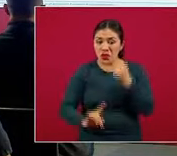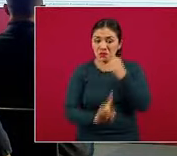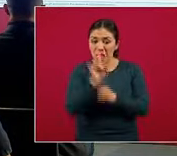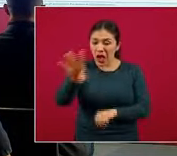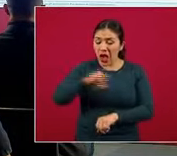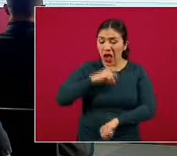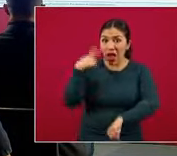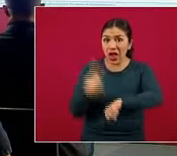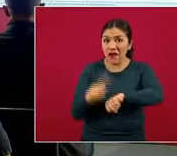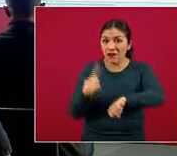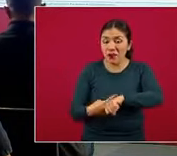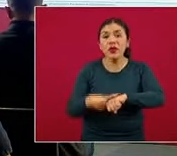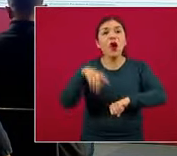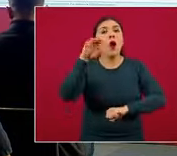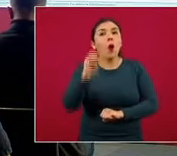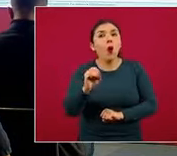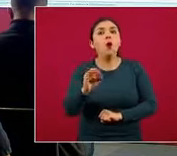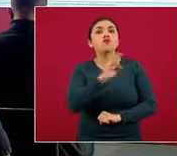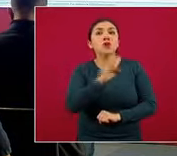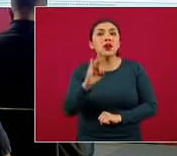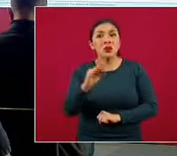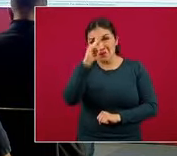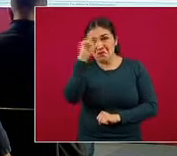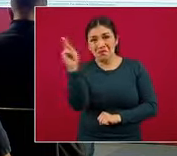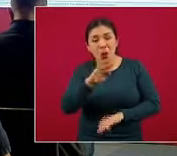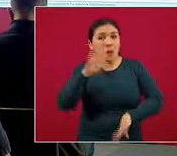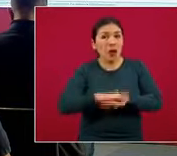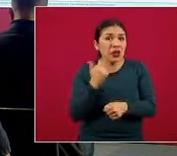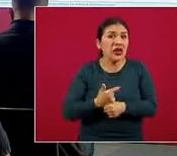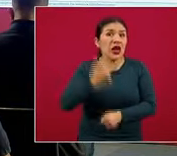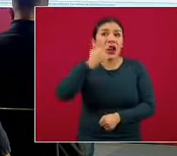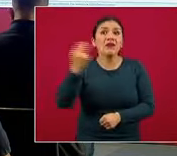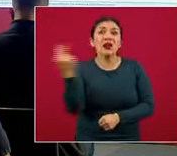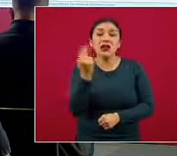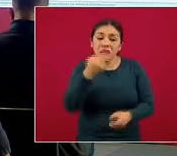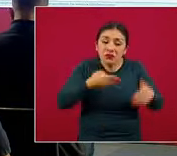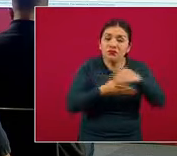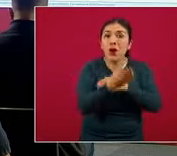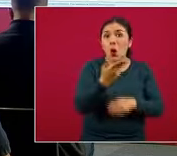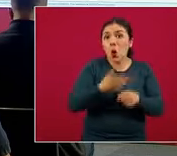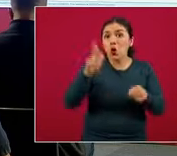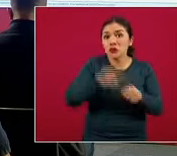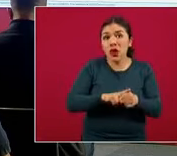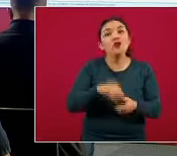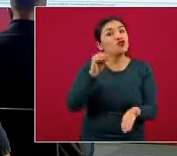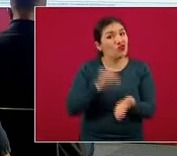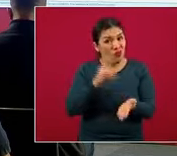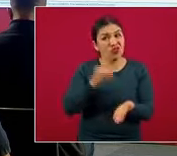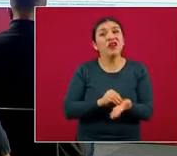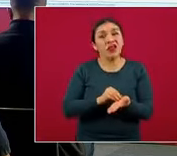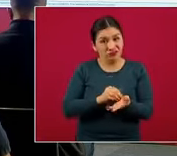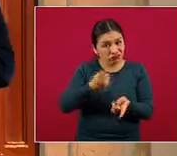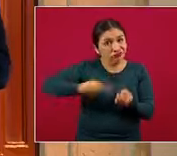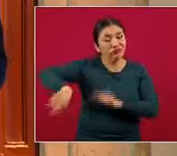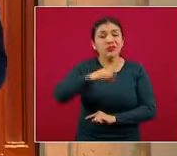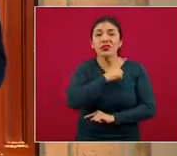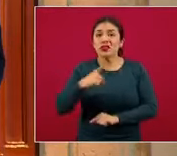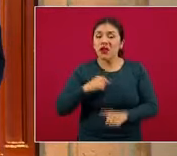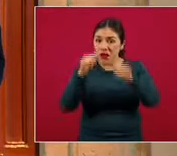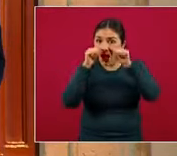enfermedad, inclusive llegar a una situación de gravedad y requerir una hospitalización, se mantiene. Entonces, atendamos